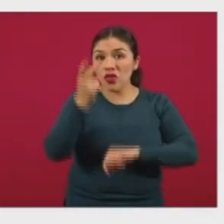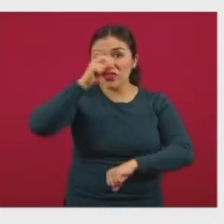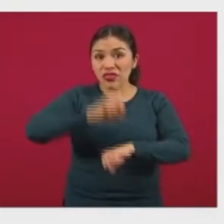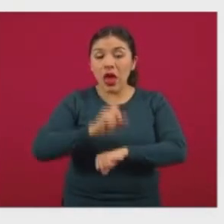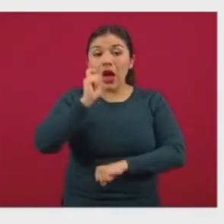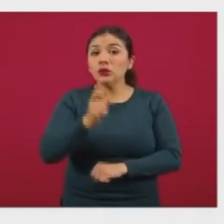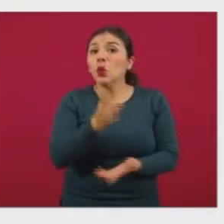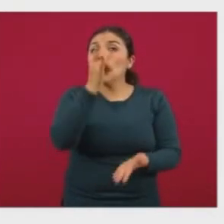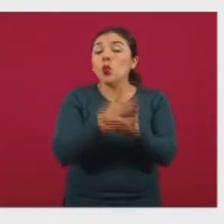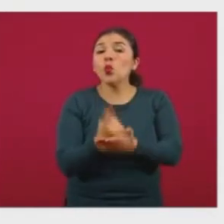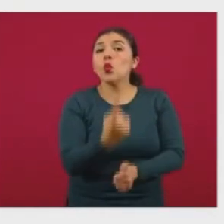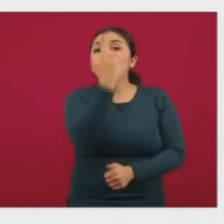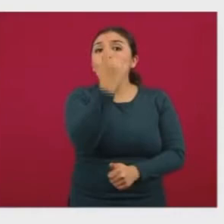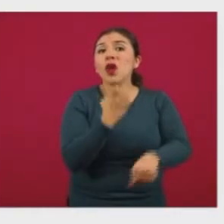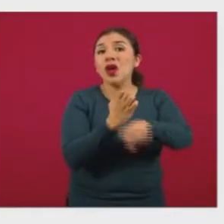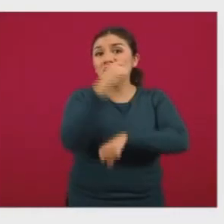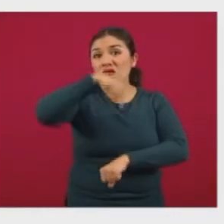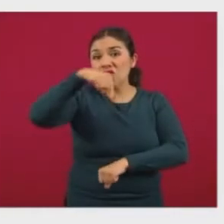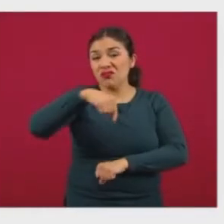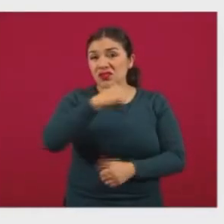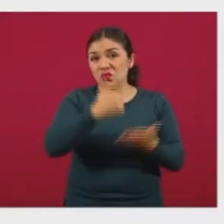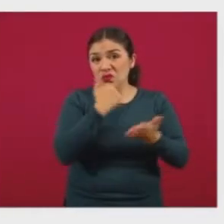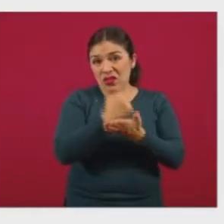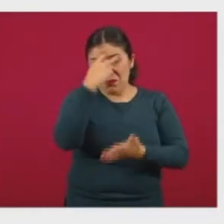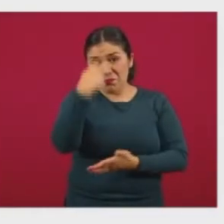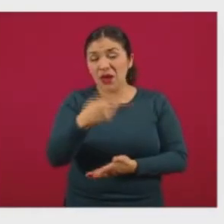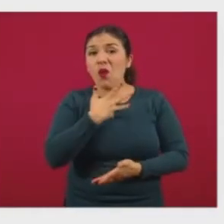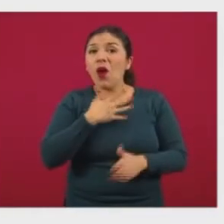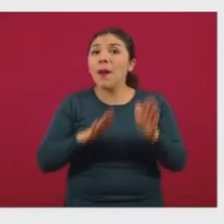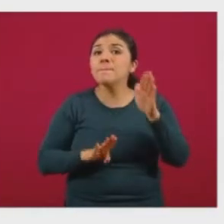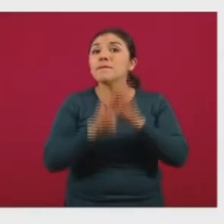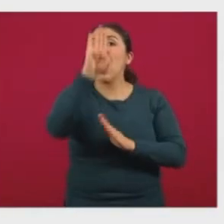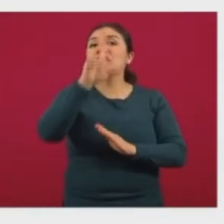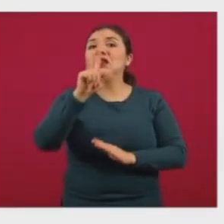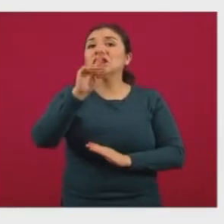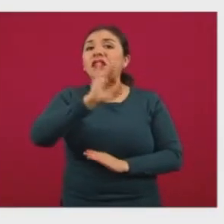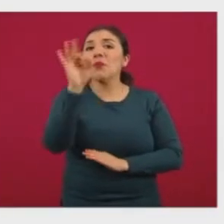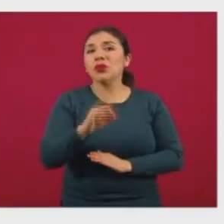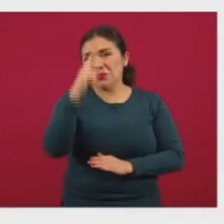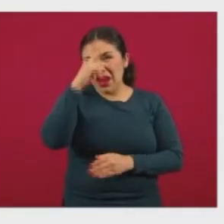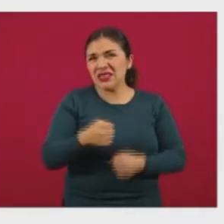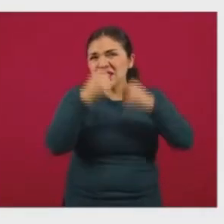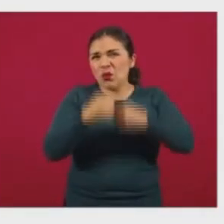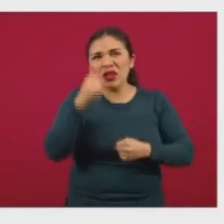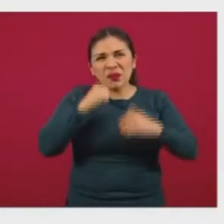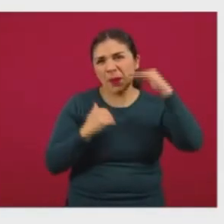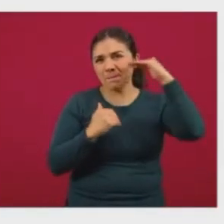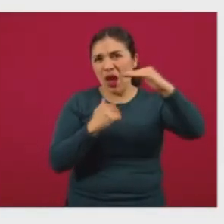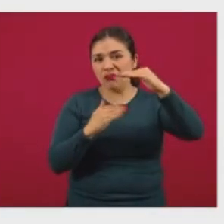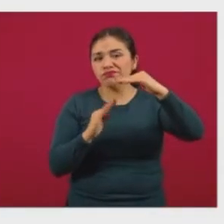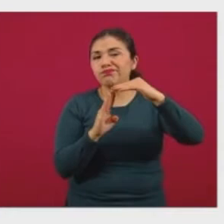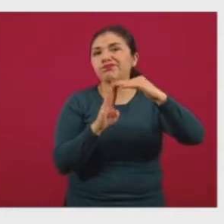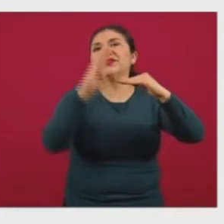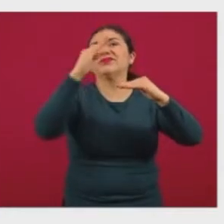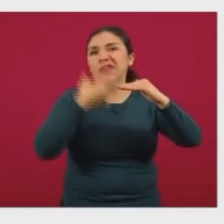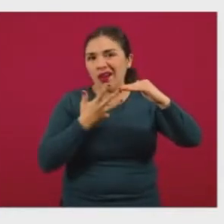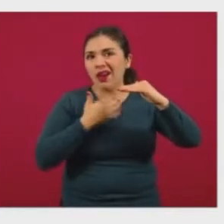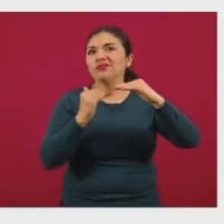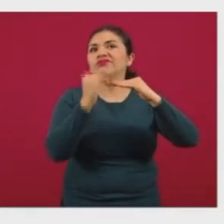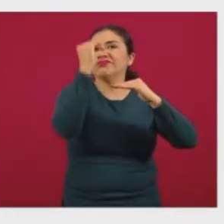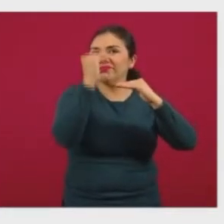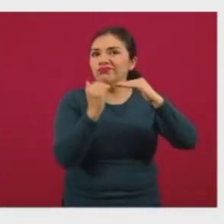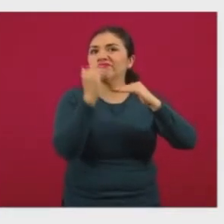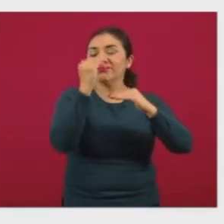única entidad que está rebasando este 70% de nivel de seguridad, que además le ha llevado en las